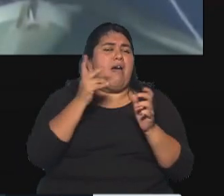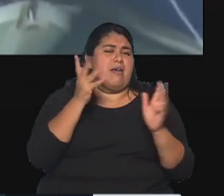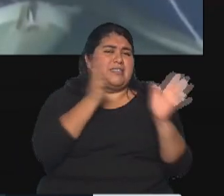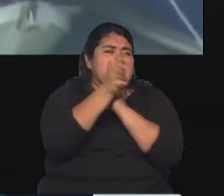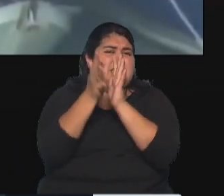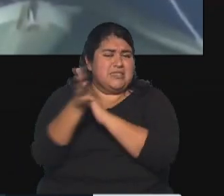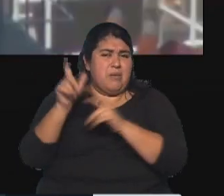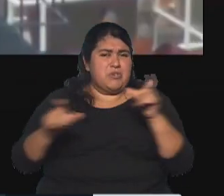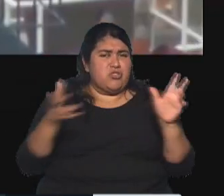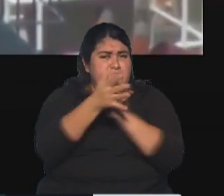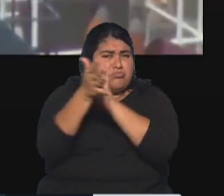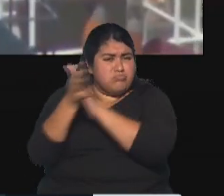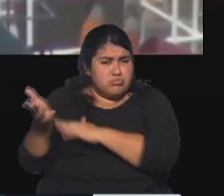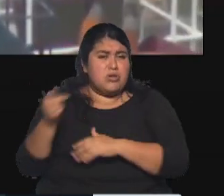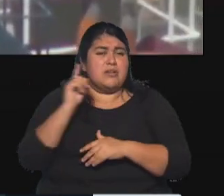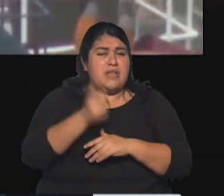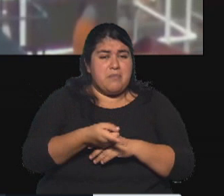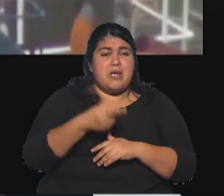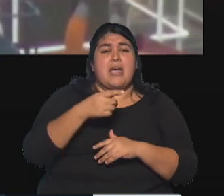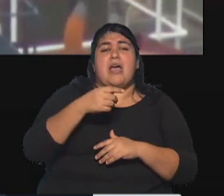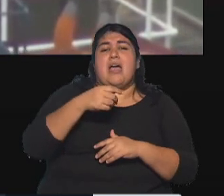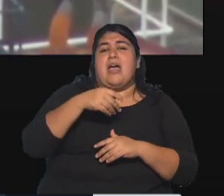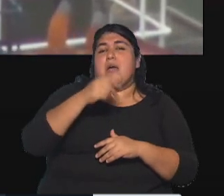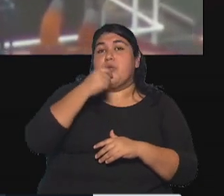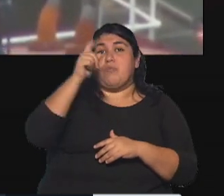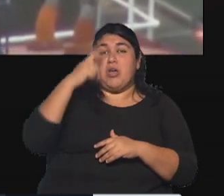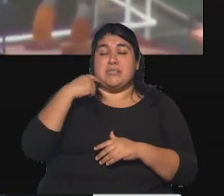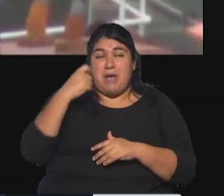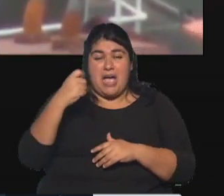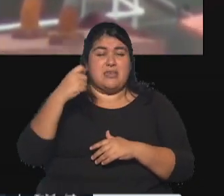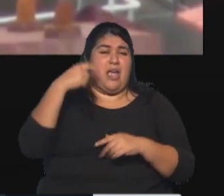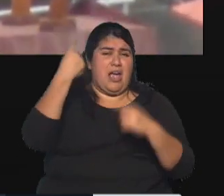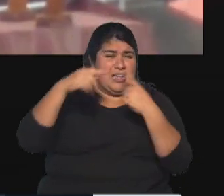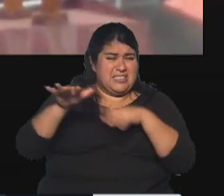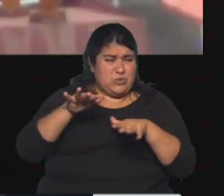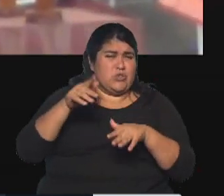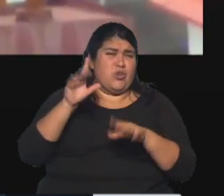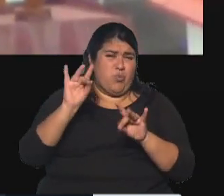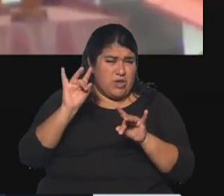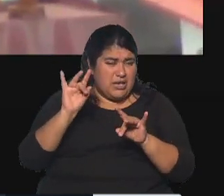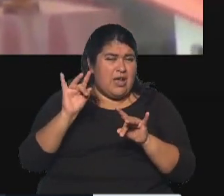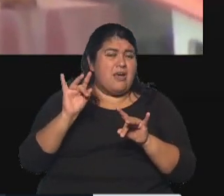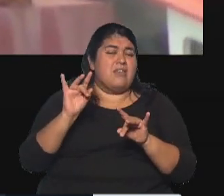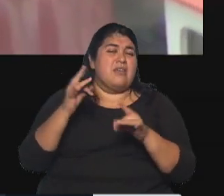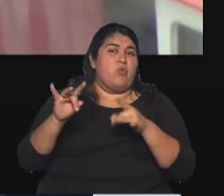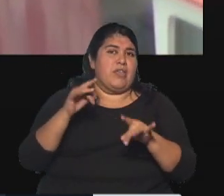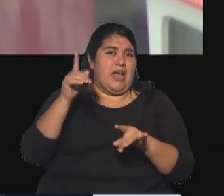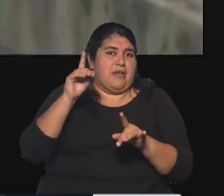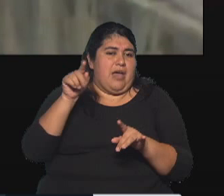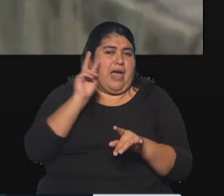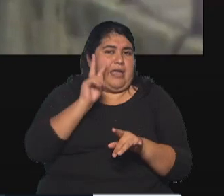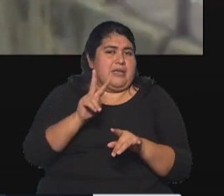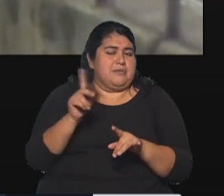países europeos. El caso de Ceuta, el caso de Melilla en España, que es una situación muy delicada y que por ahí se pierde de